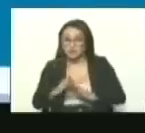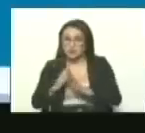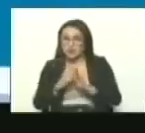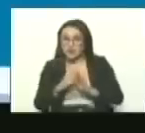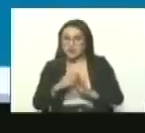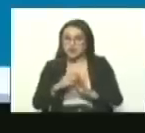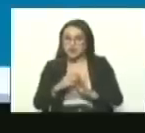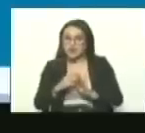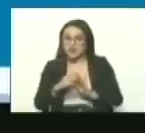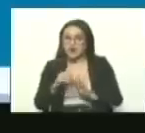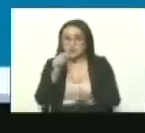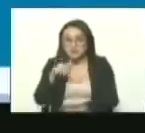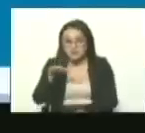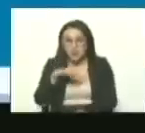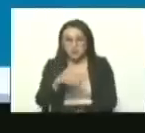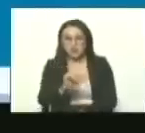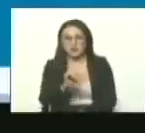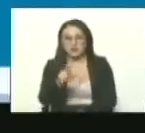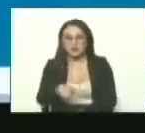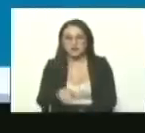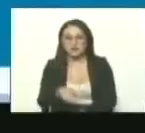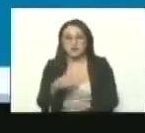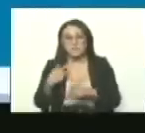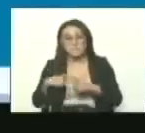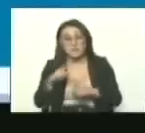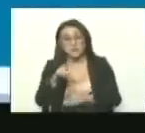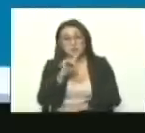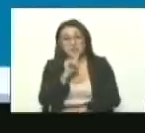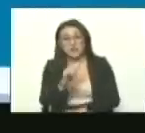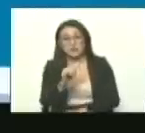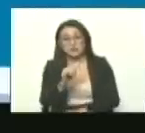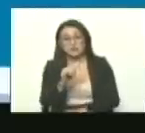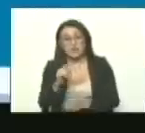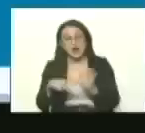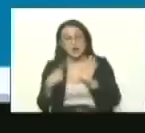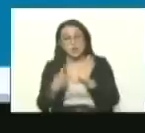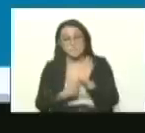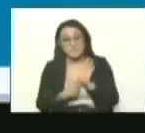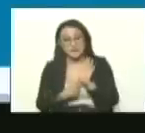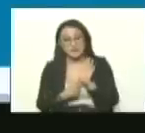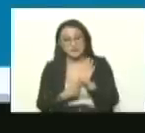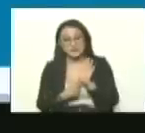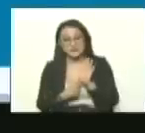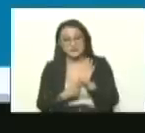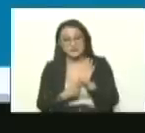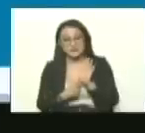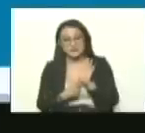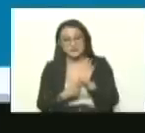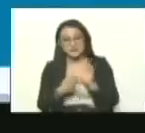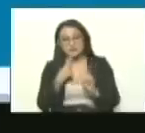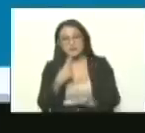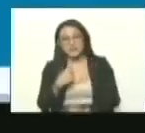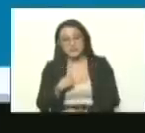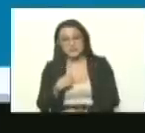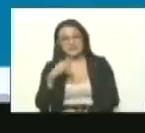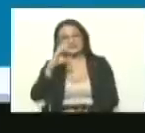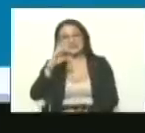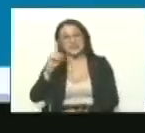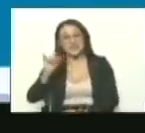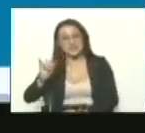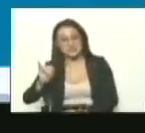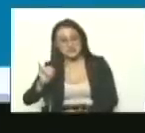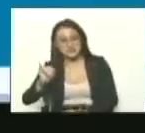Correcto, está el Poder Popular, tienes razón. Pero como tu denuncia es integral, me estás hablando de un CDI, me